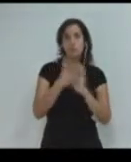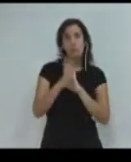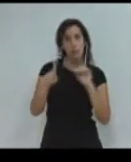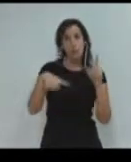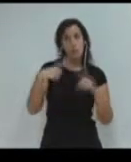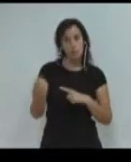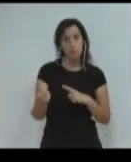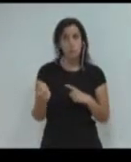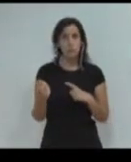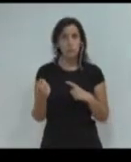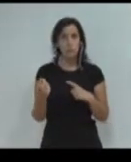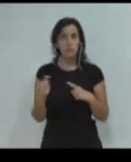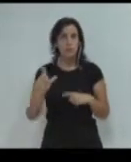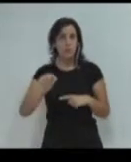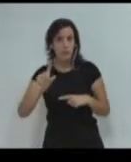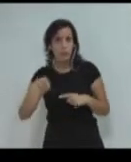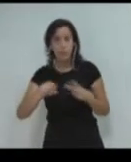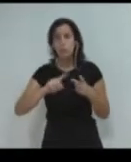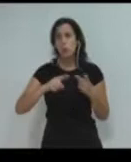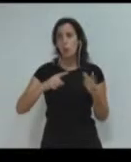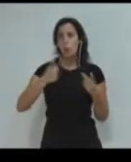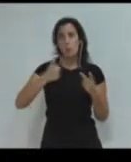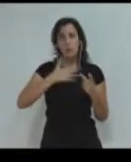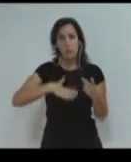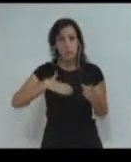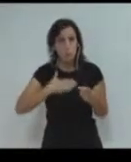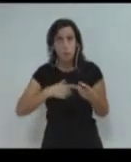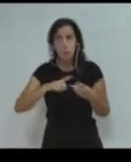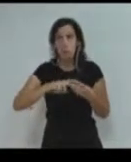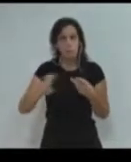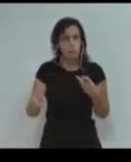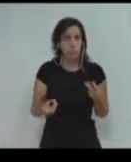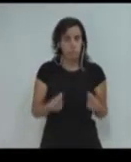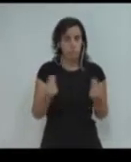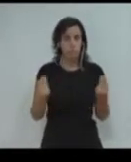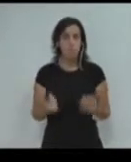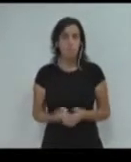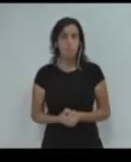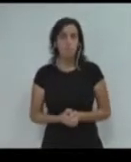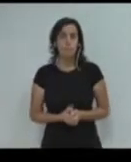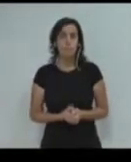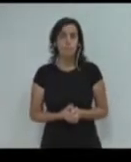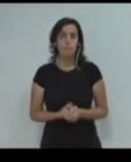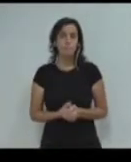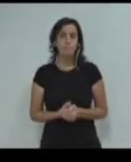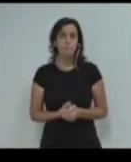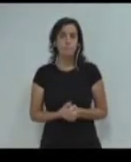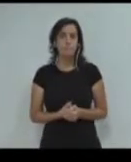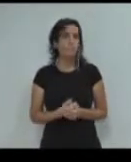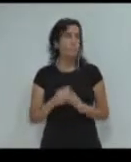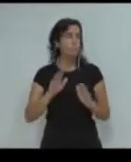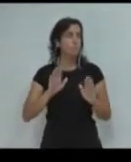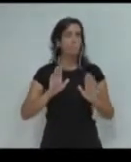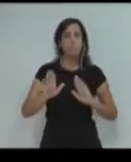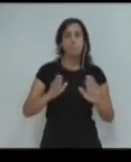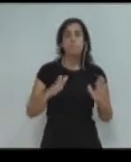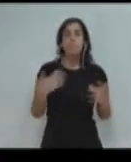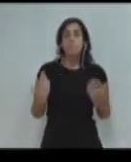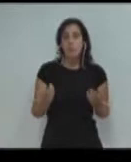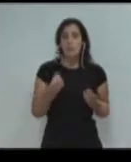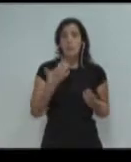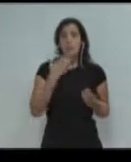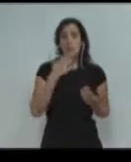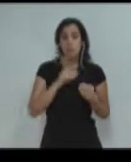nos va a salir más barato, es más satisfactorio. Sí, en este caso, si tú aprendes a